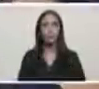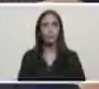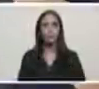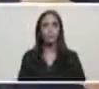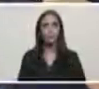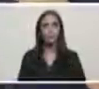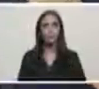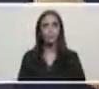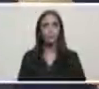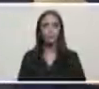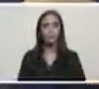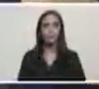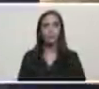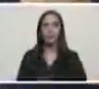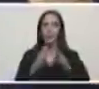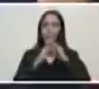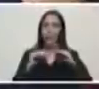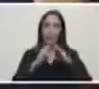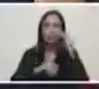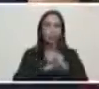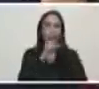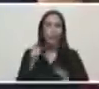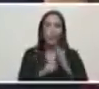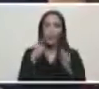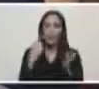propuestas todas